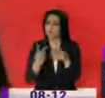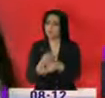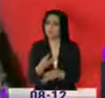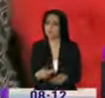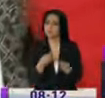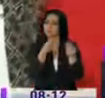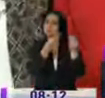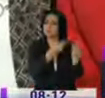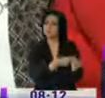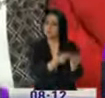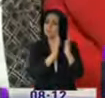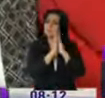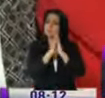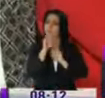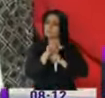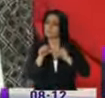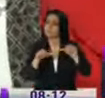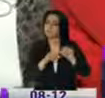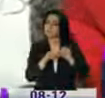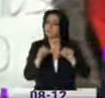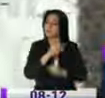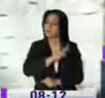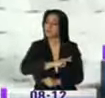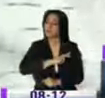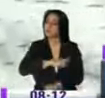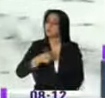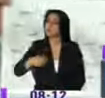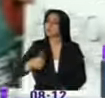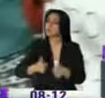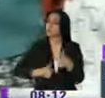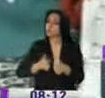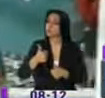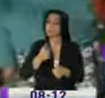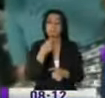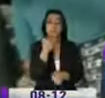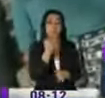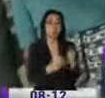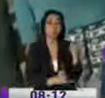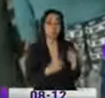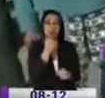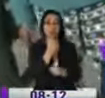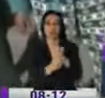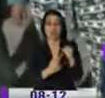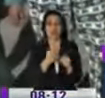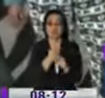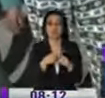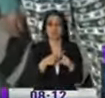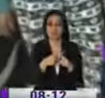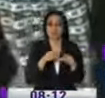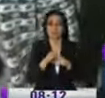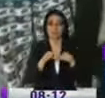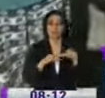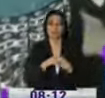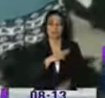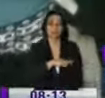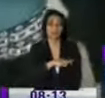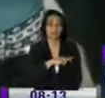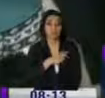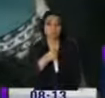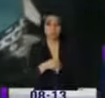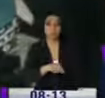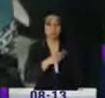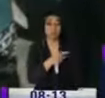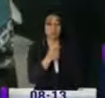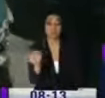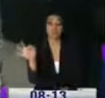administración zonal Quitumbe? Nosotros presentamos hace un año y medio a la administración zonal, donde la celda que nos